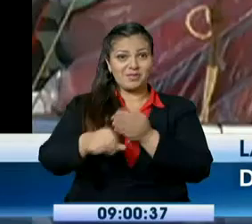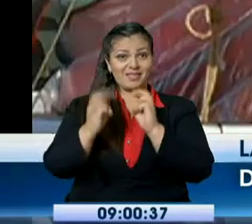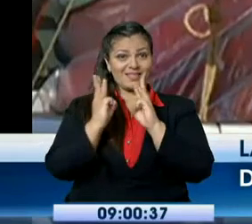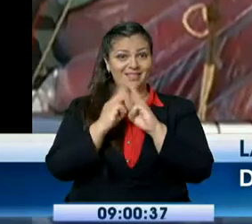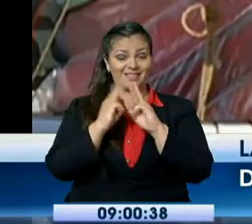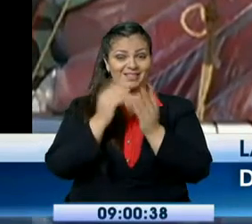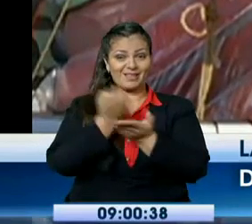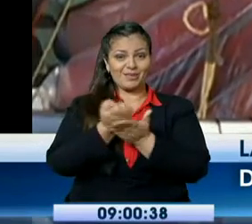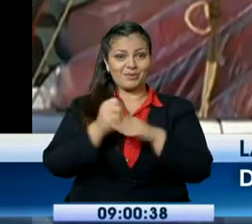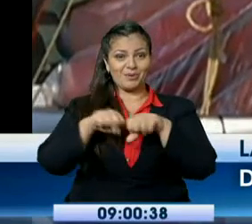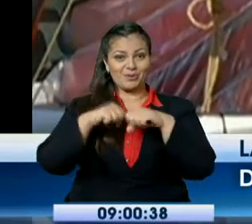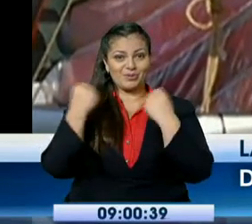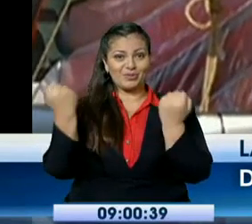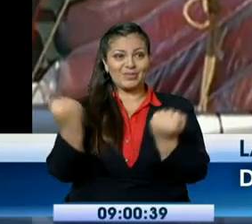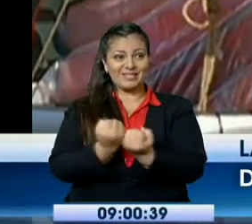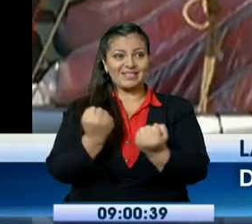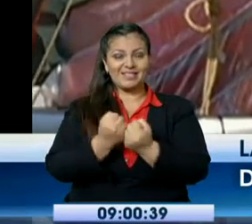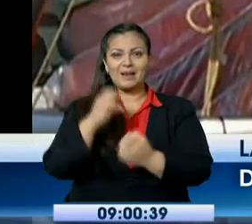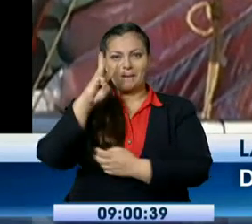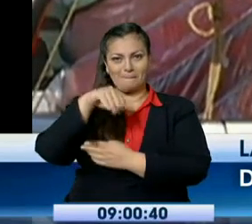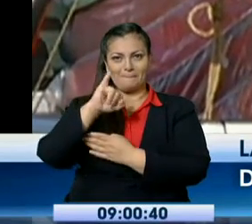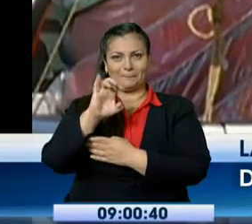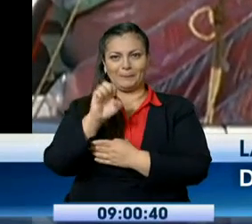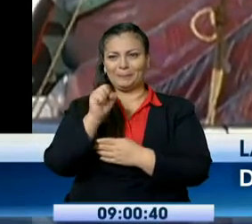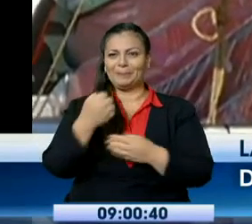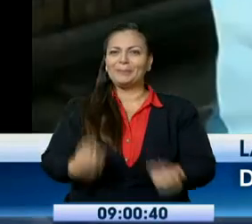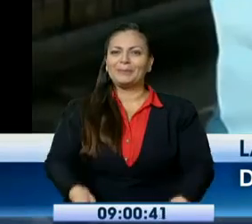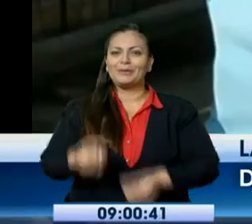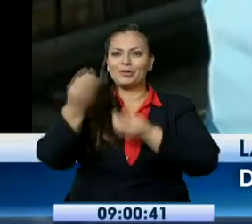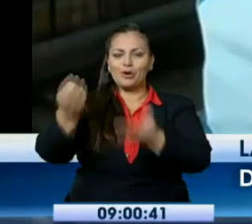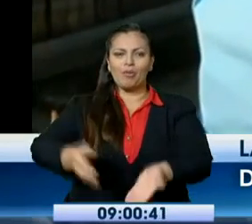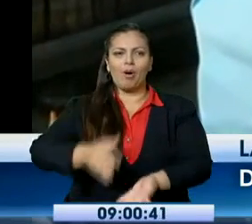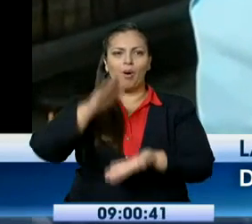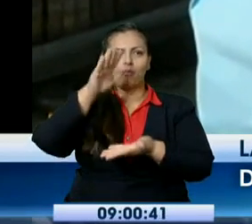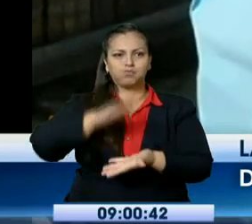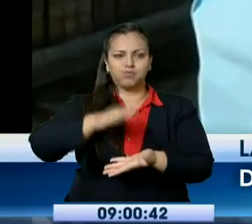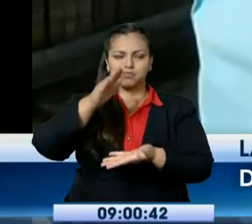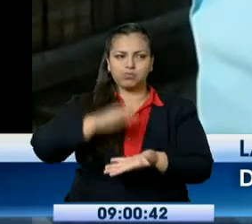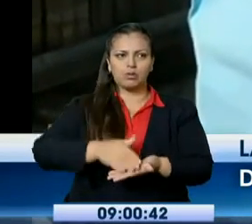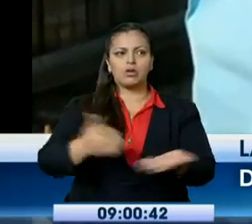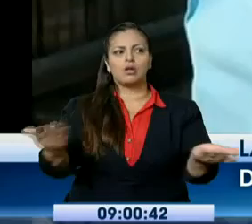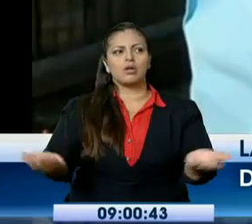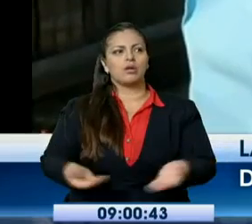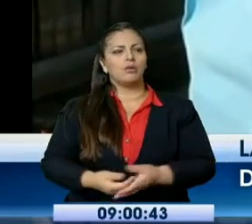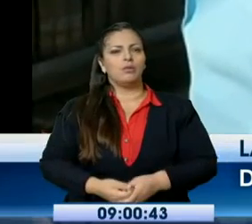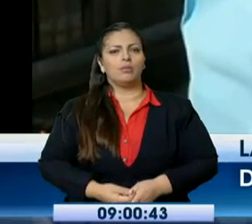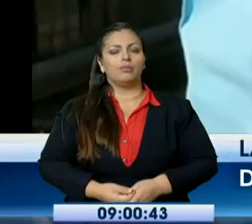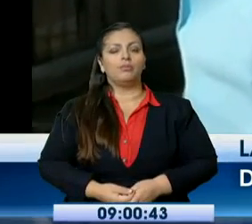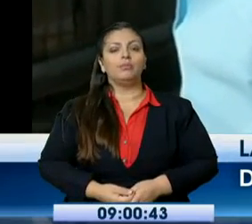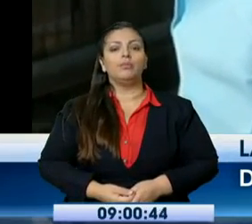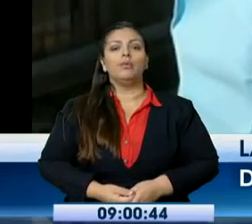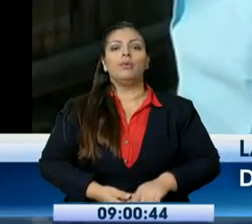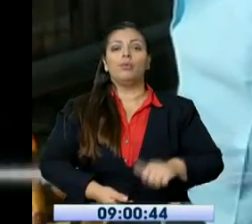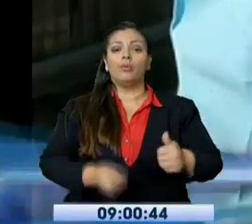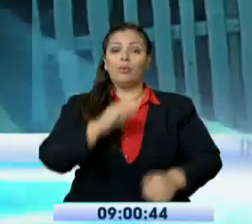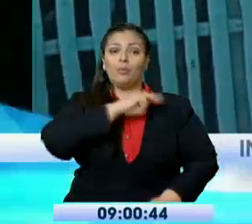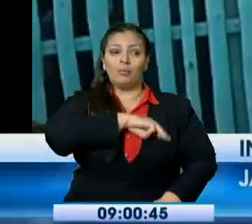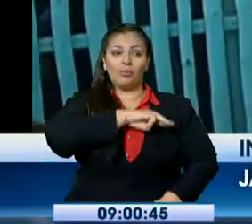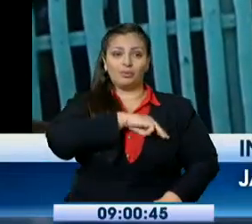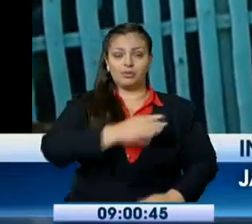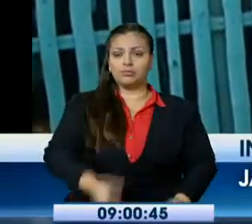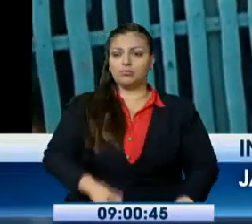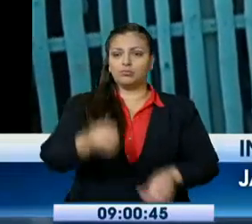colchones y kits de víveres o enseres básicos. El municipio entregó un kit de alimentación a la familia